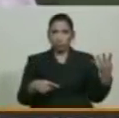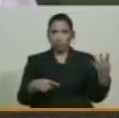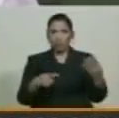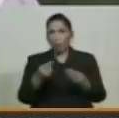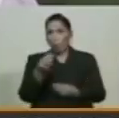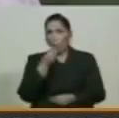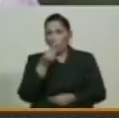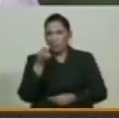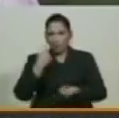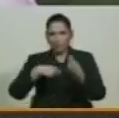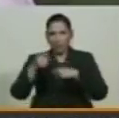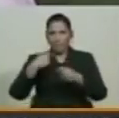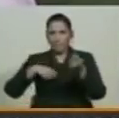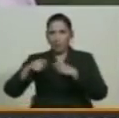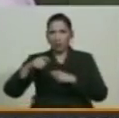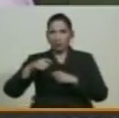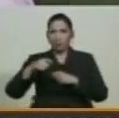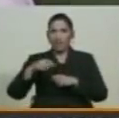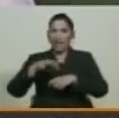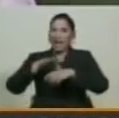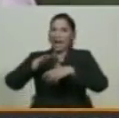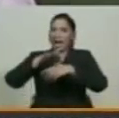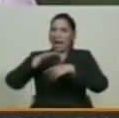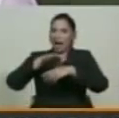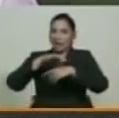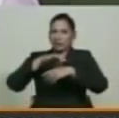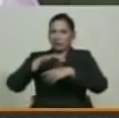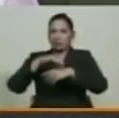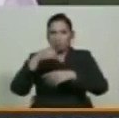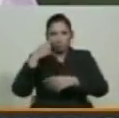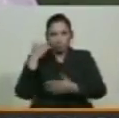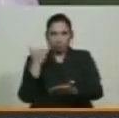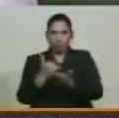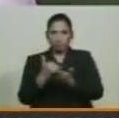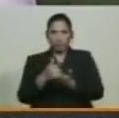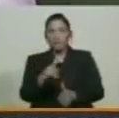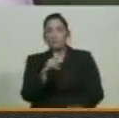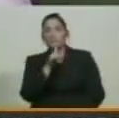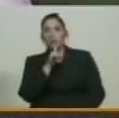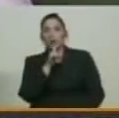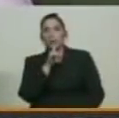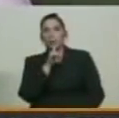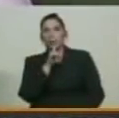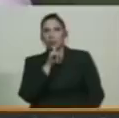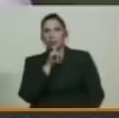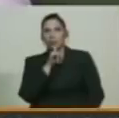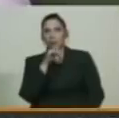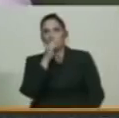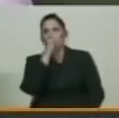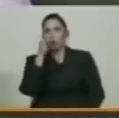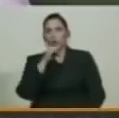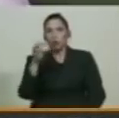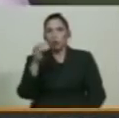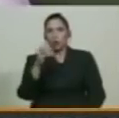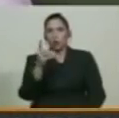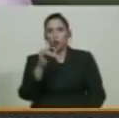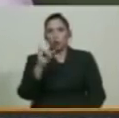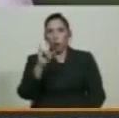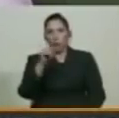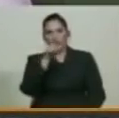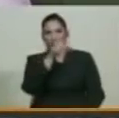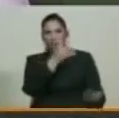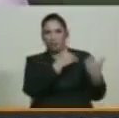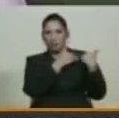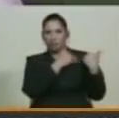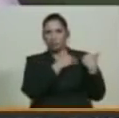alimenticios, en su mayoría cárnicos. Por ello, vamos a conversar a esta hora con el comandante de la Zona de Defensa Integral en el Estado Carabobo, general de